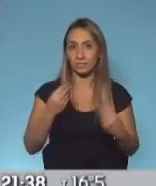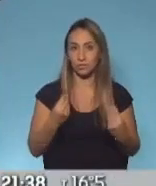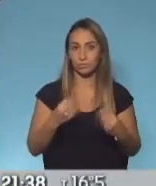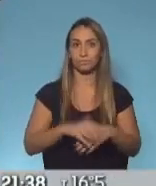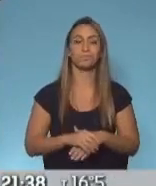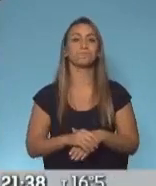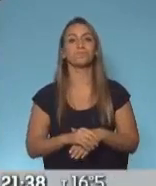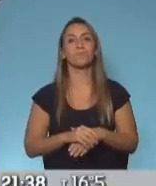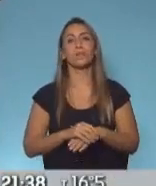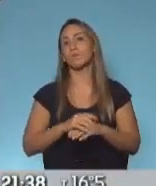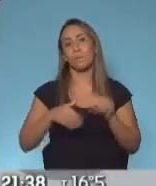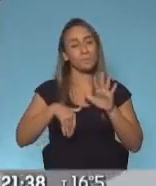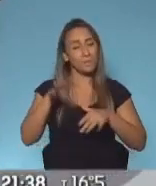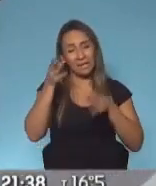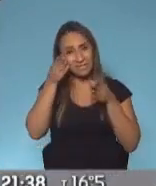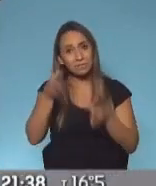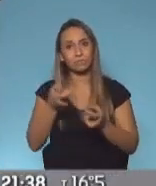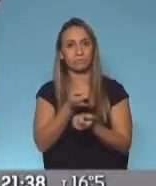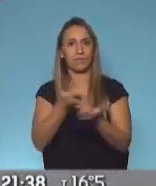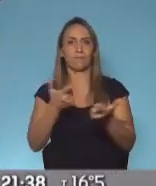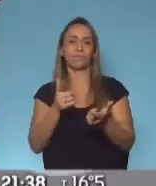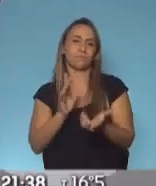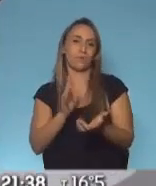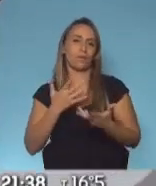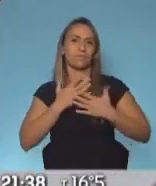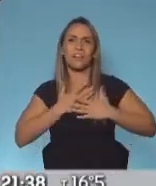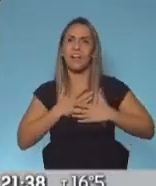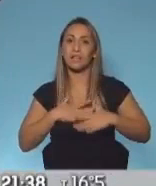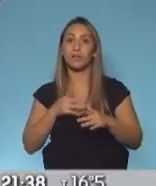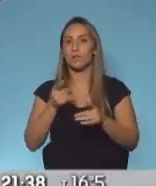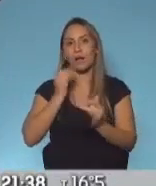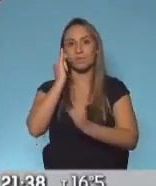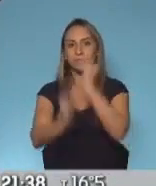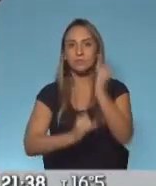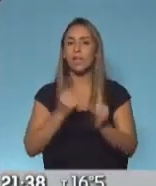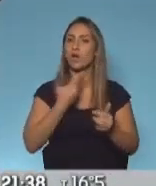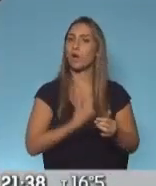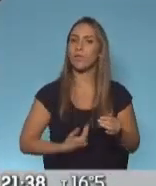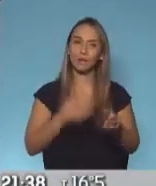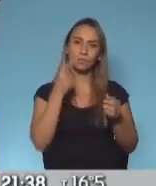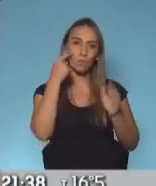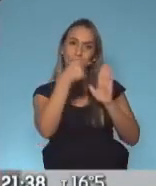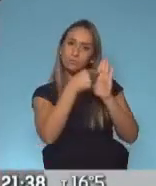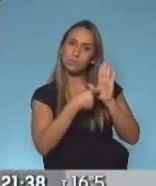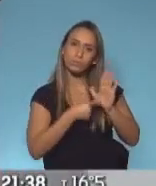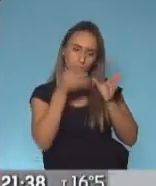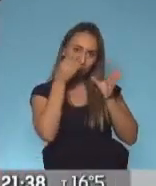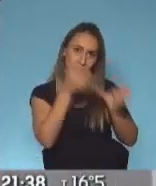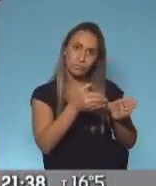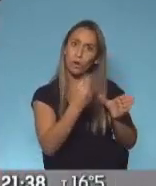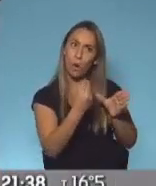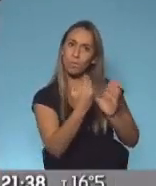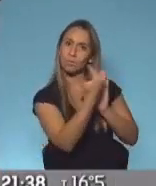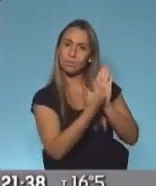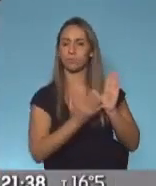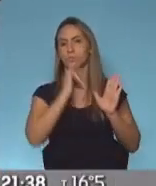cosas, transmitir la tranquilidad de saber hacia dónde va el gobierno, de saber hacia dónde va la Argentina,